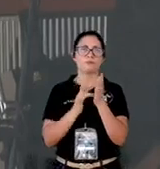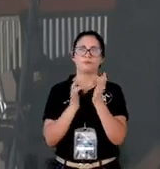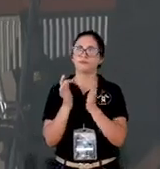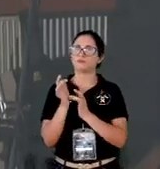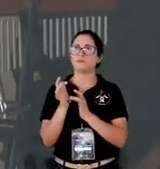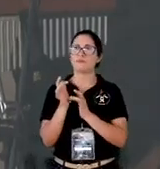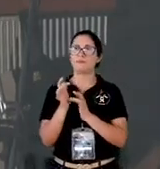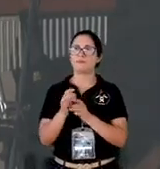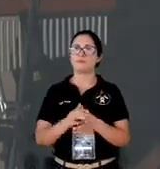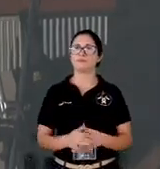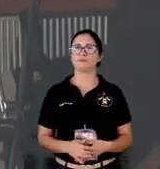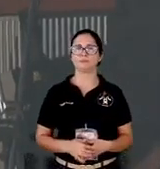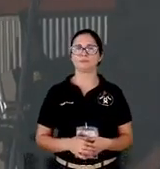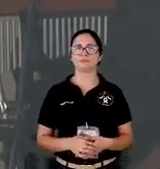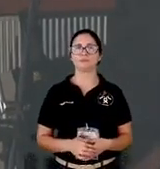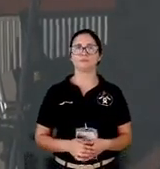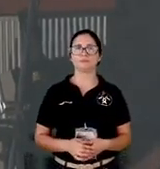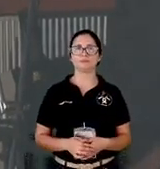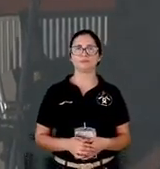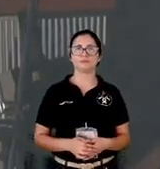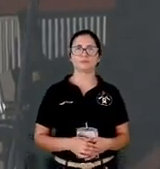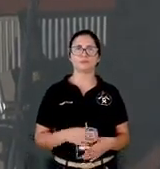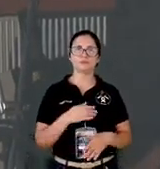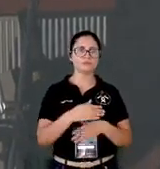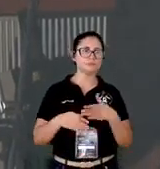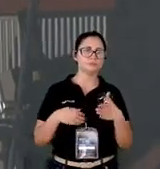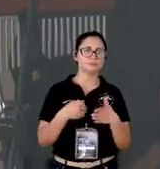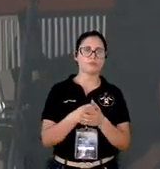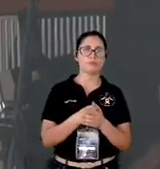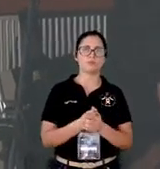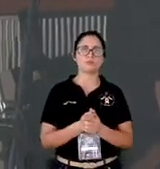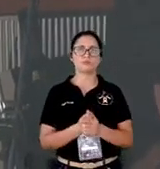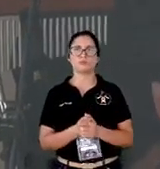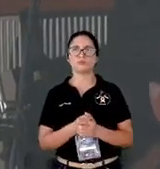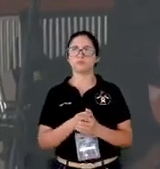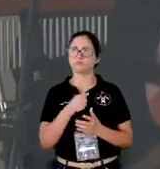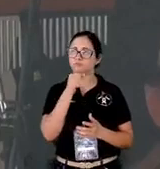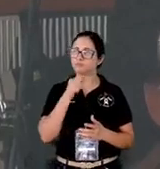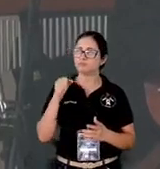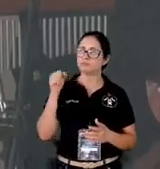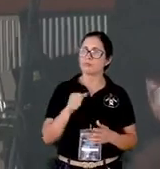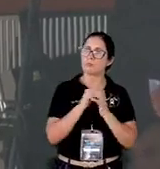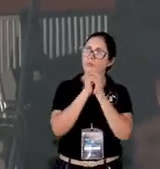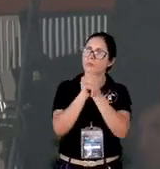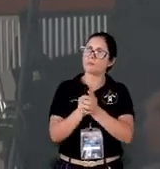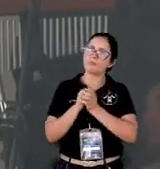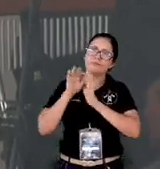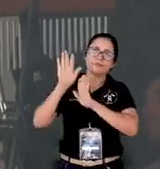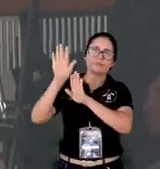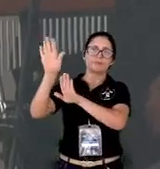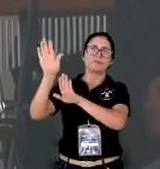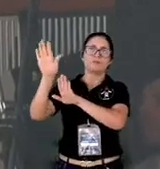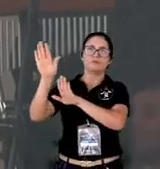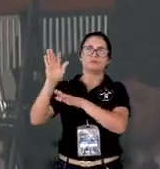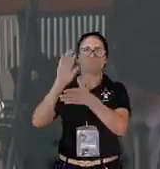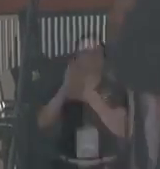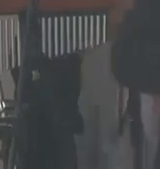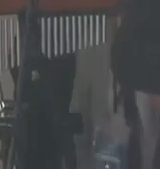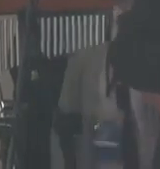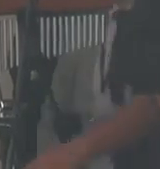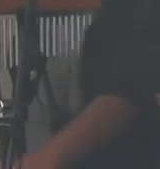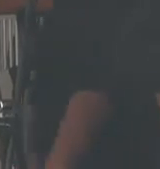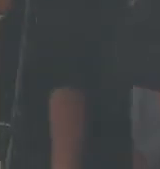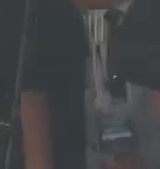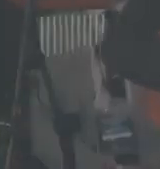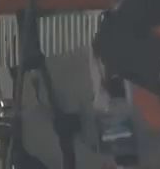Señor Jesucristo. A todos los músicos, los adoradores, les saludo. A los